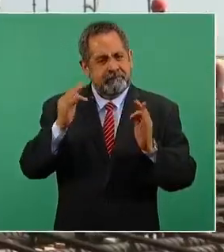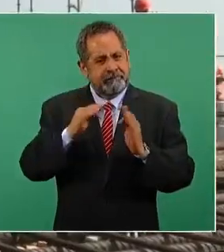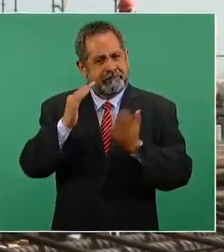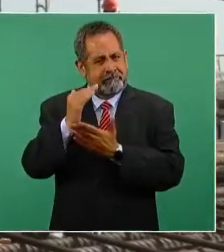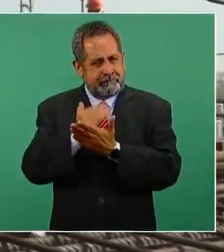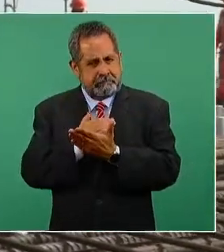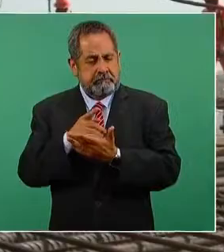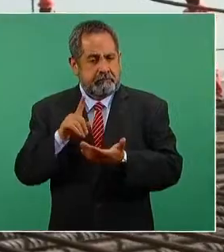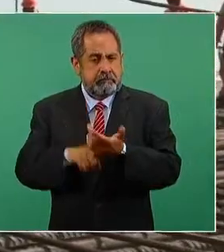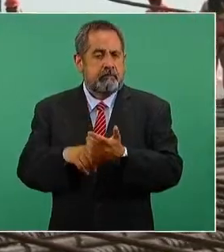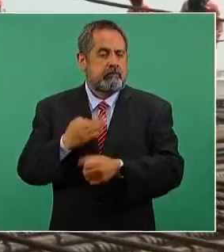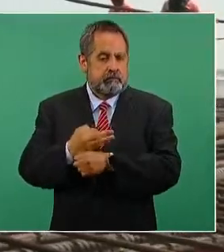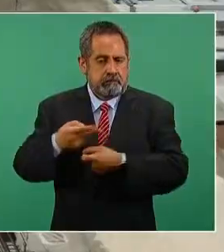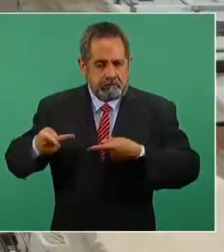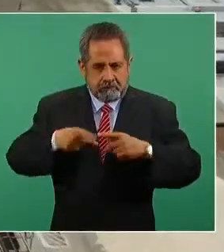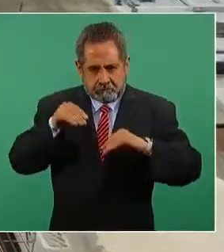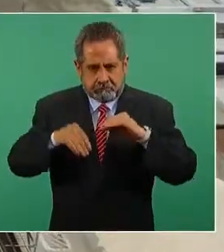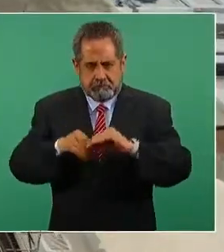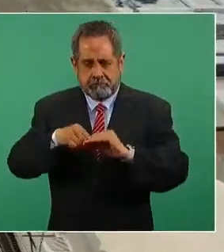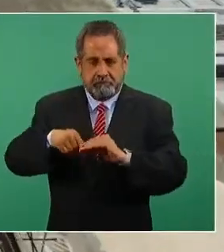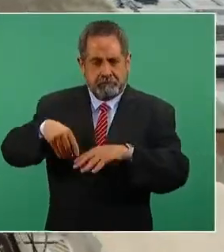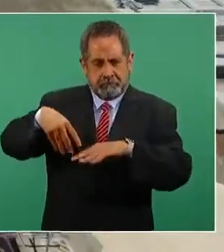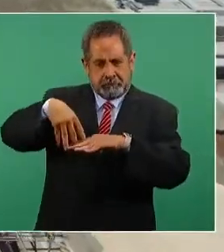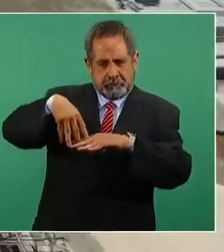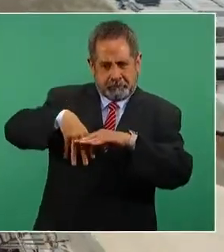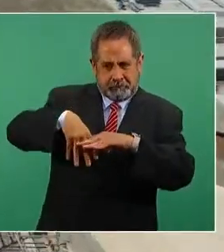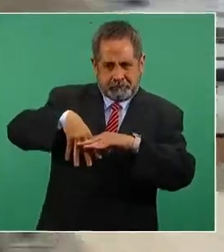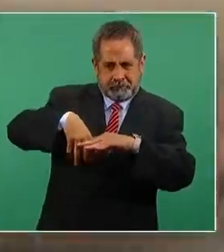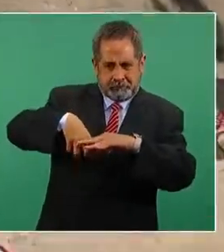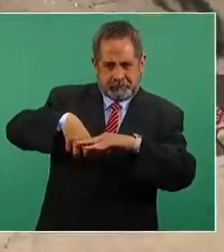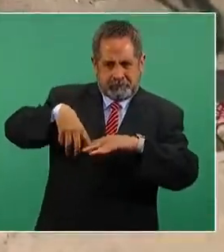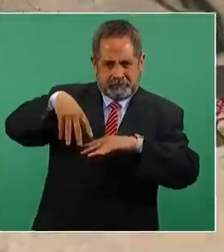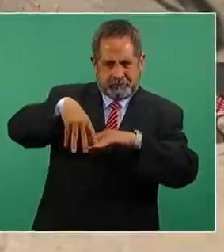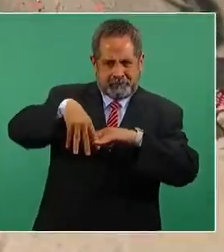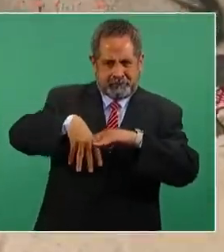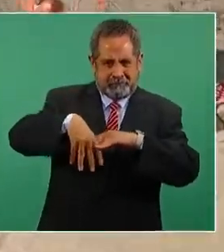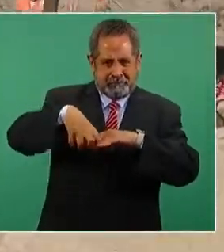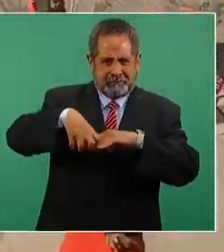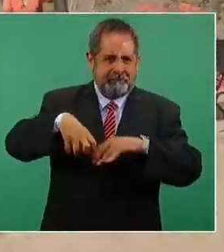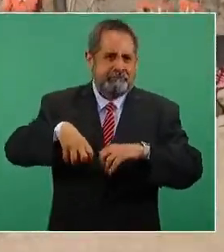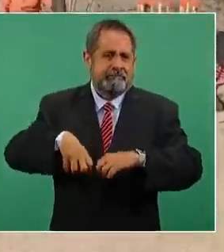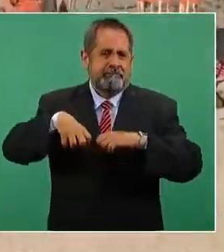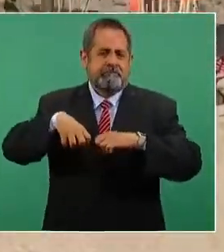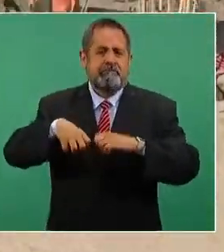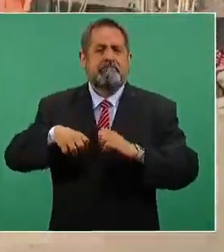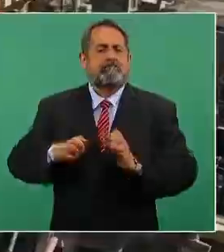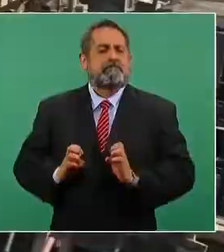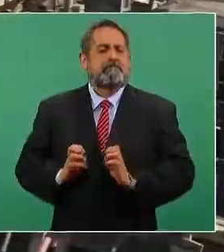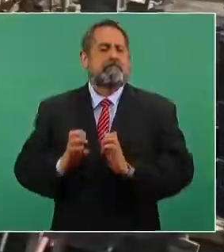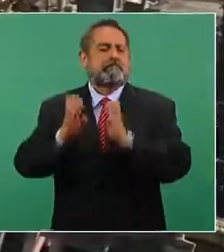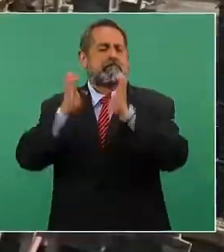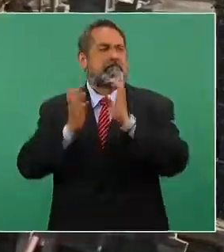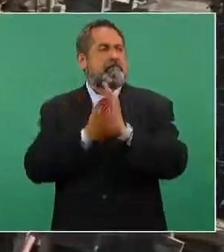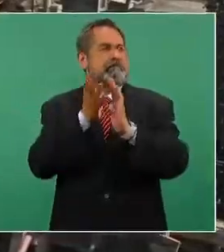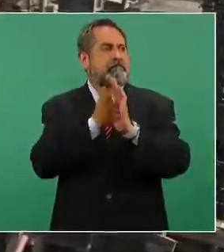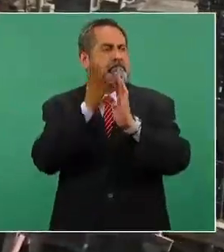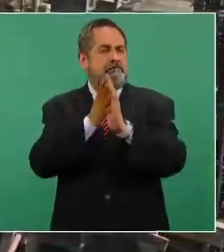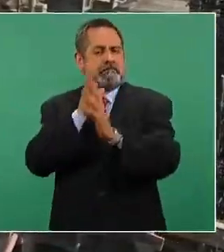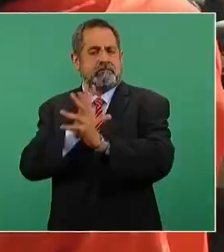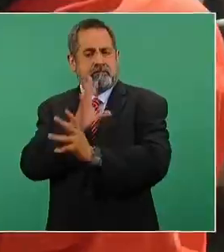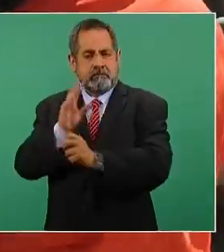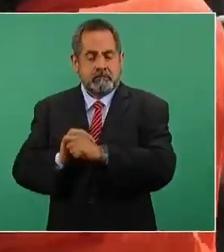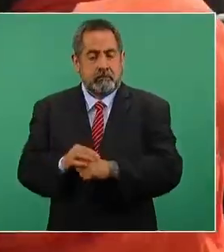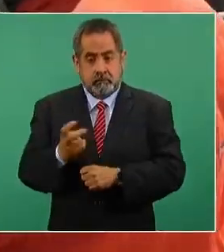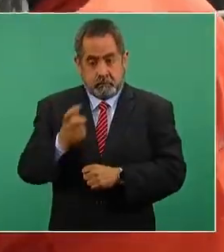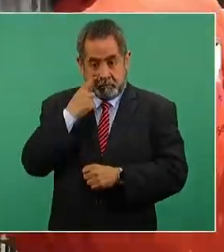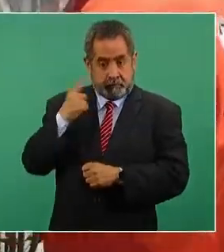encuentran en etapa de preparativos para el anclaje de los equipos de tambores de coque. En los paquetes 2, 3 y 4 se trabaja en la fase de